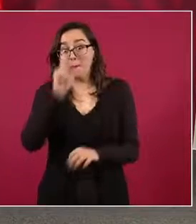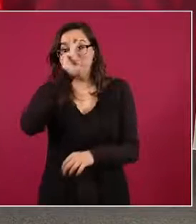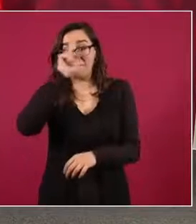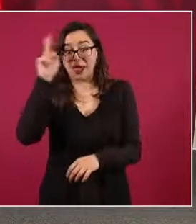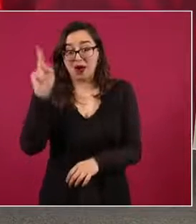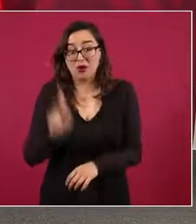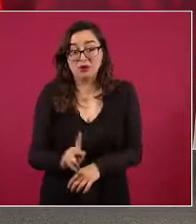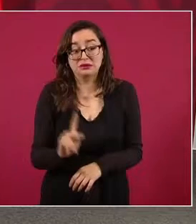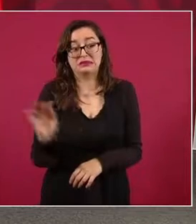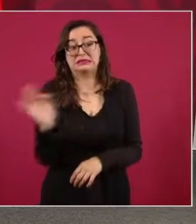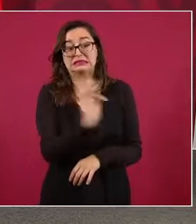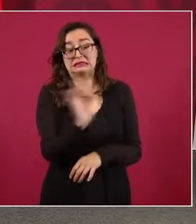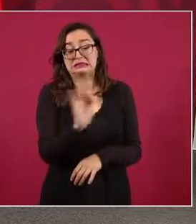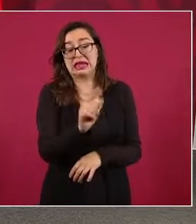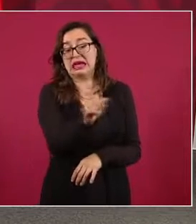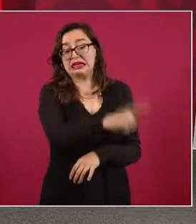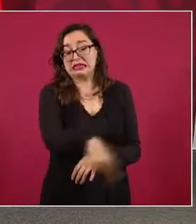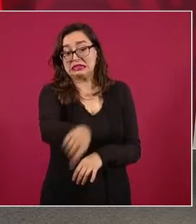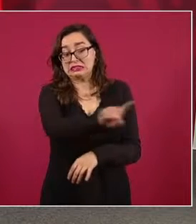acuerdos.